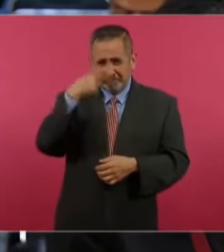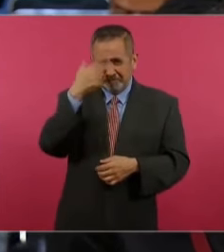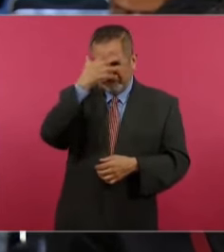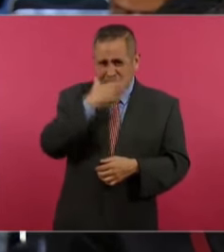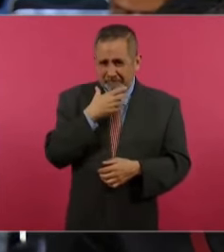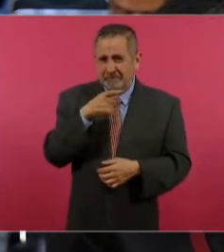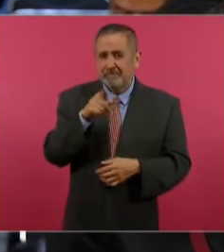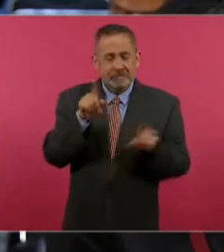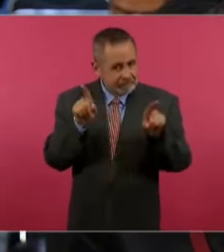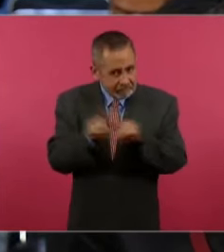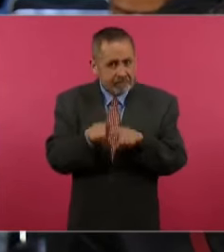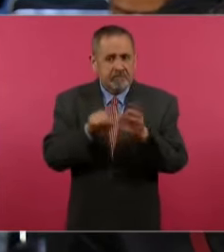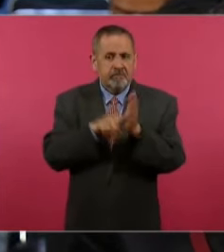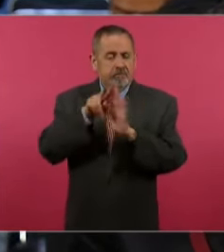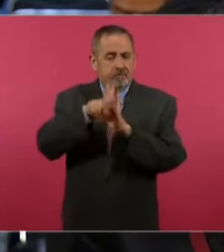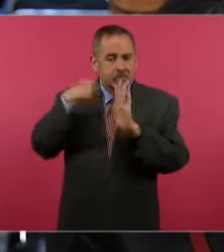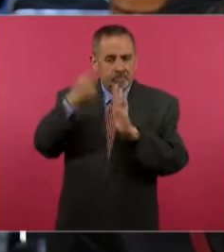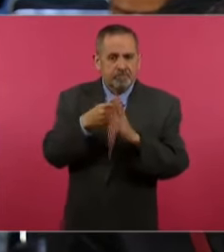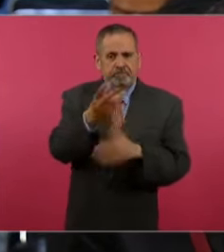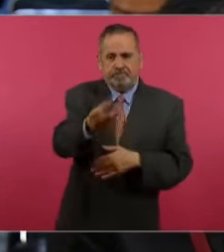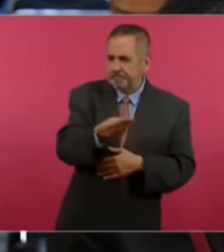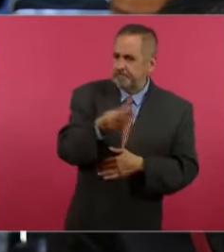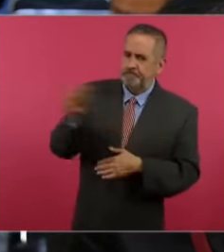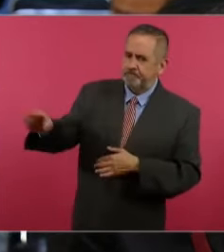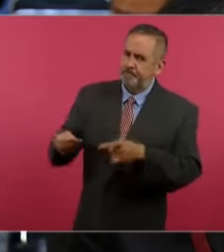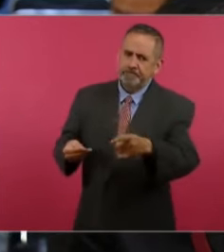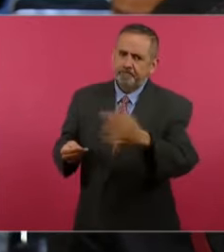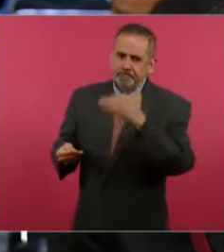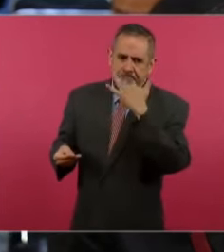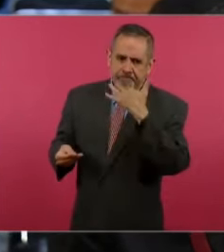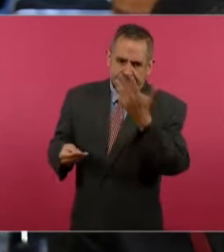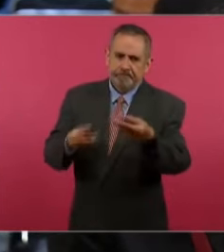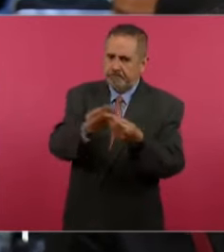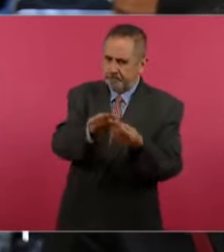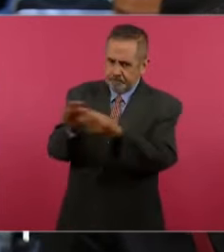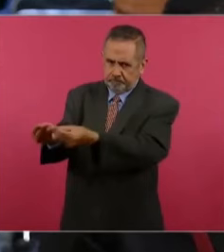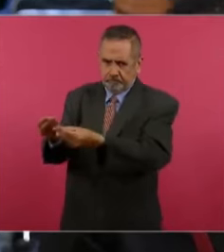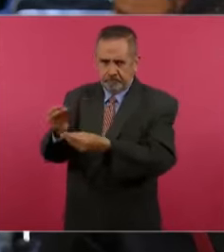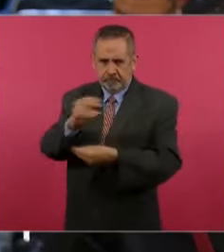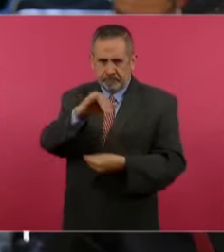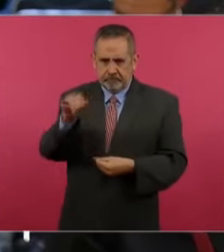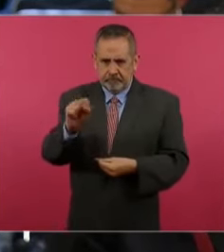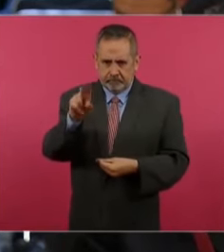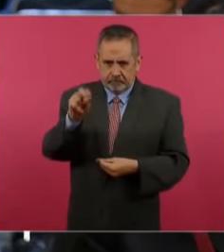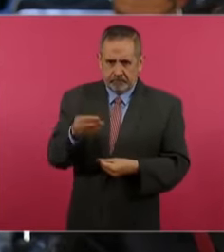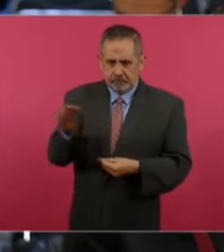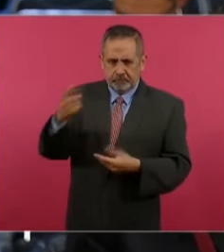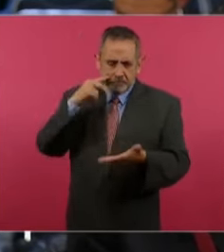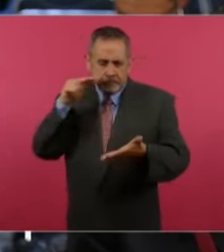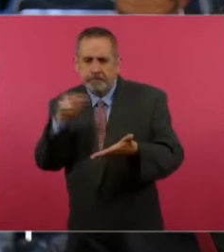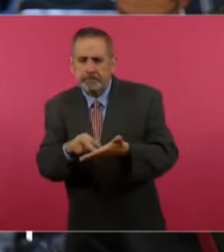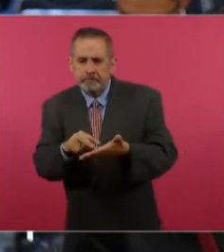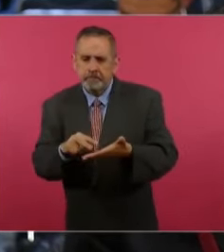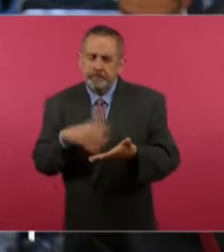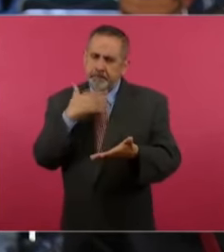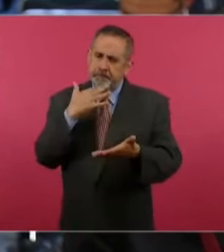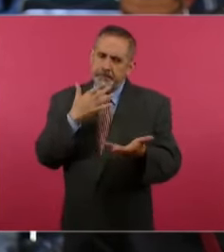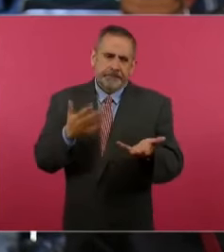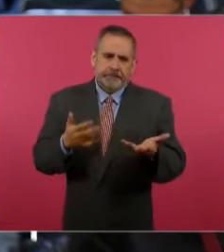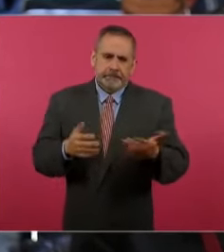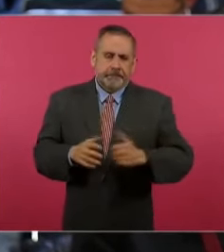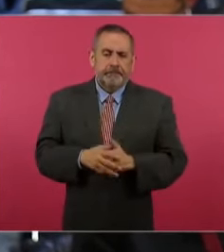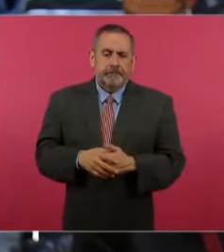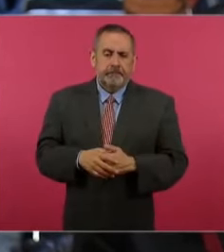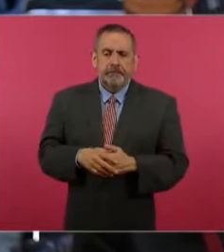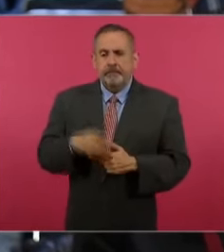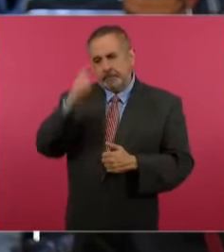están también los videos, se los voy a hacer llegar a Jesús para que usted los tenga. Y pues bueno, de alguna manera, pues todas las